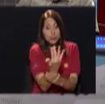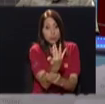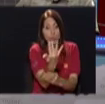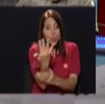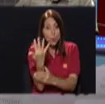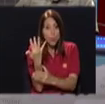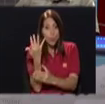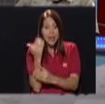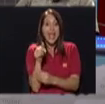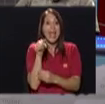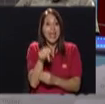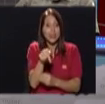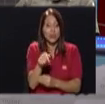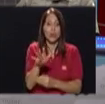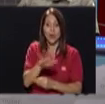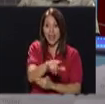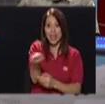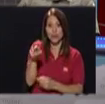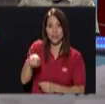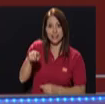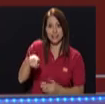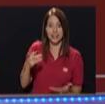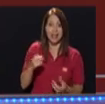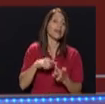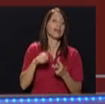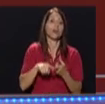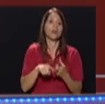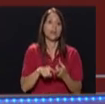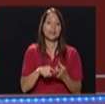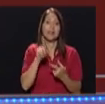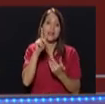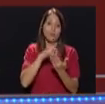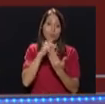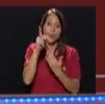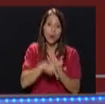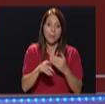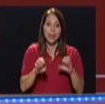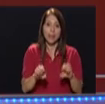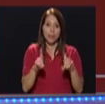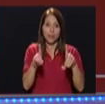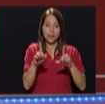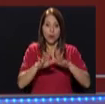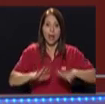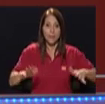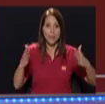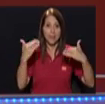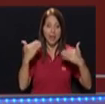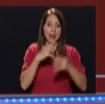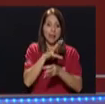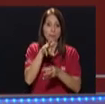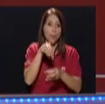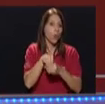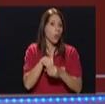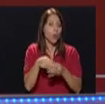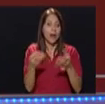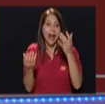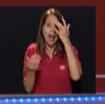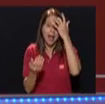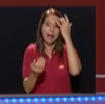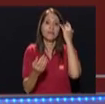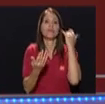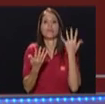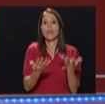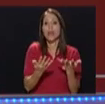ya eso es el recurso que ellos necesitan. Entonces es un programa de educación ambiental que involucra